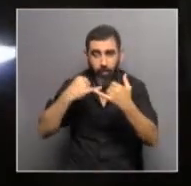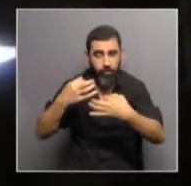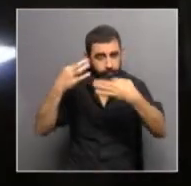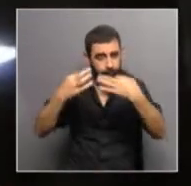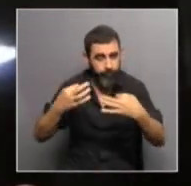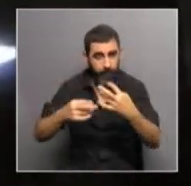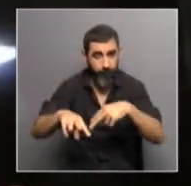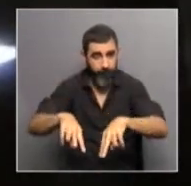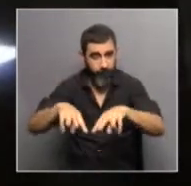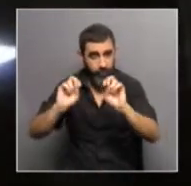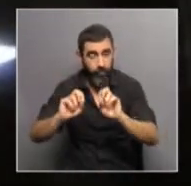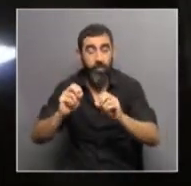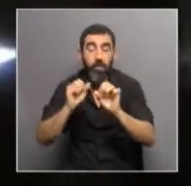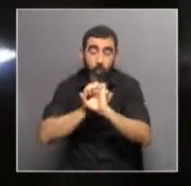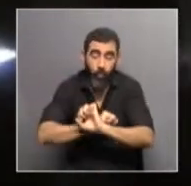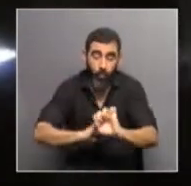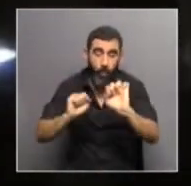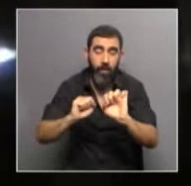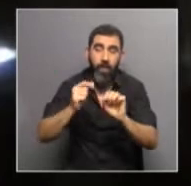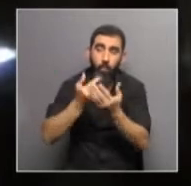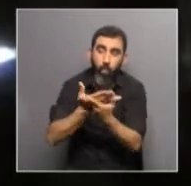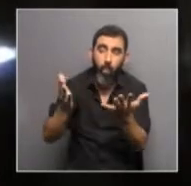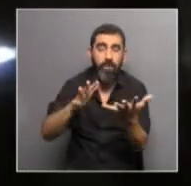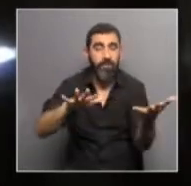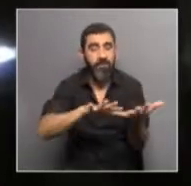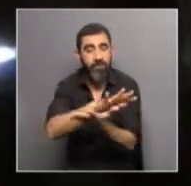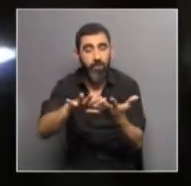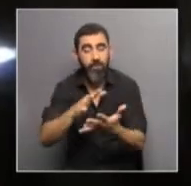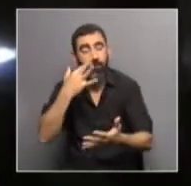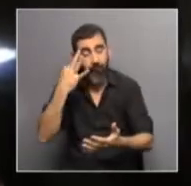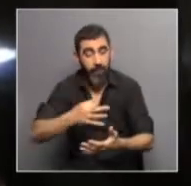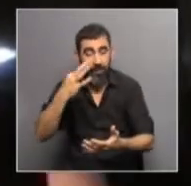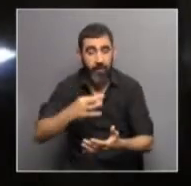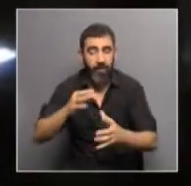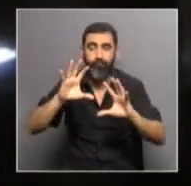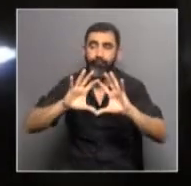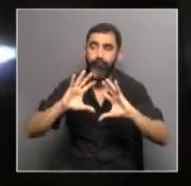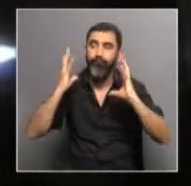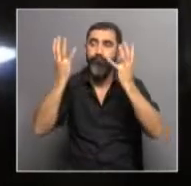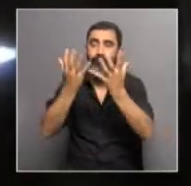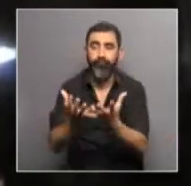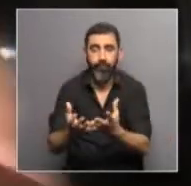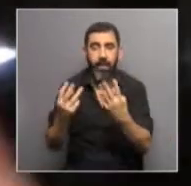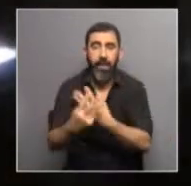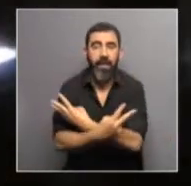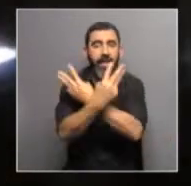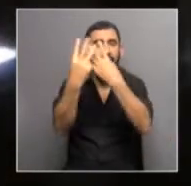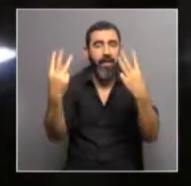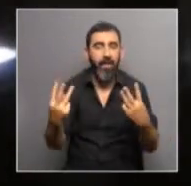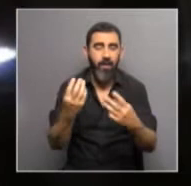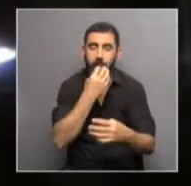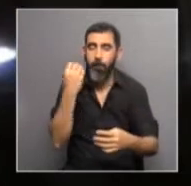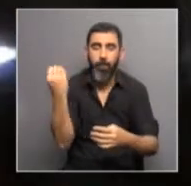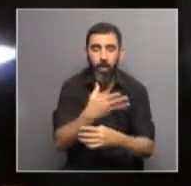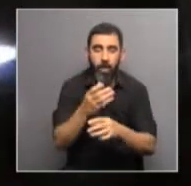investigación, y tratar de ponerla en un contexto mucho más global, mucho más generalizado,